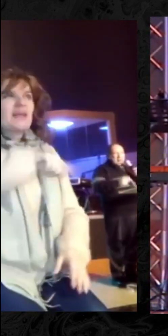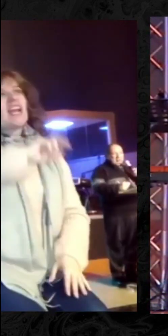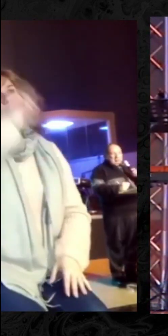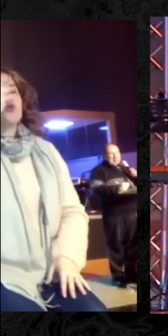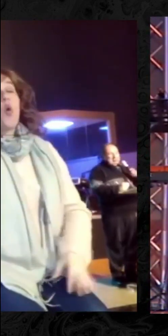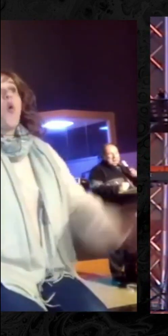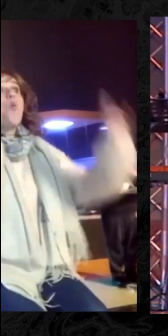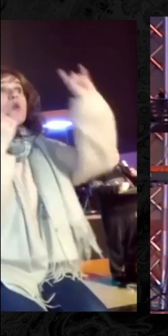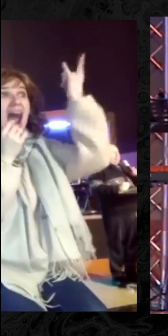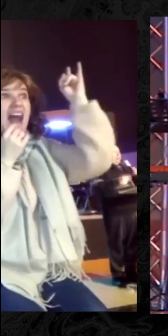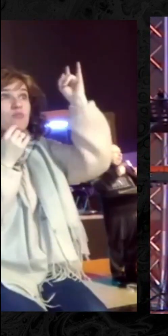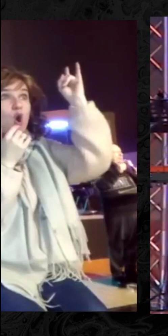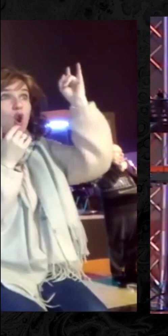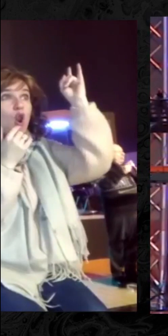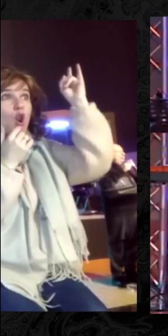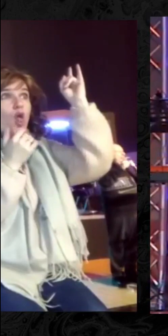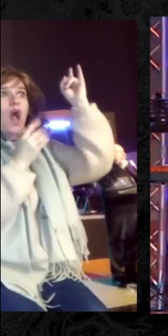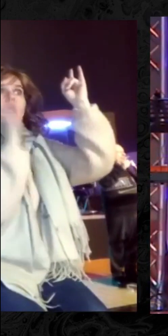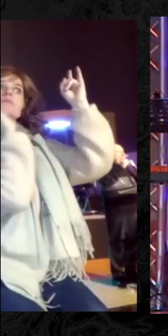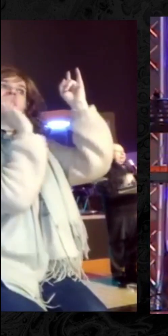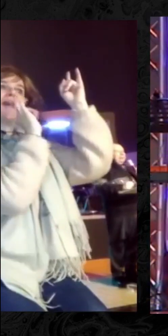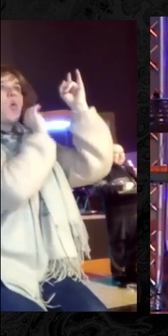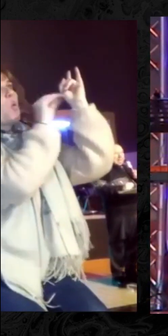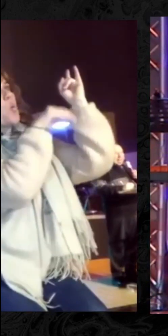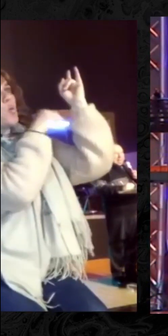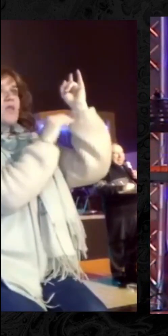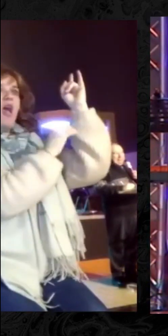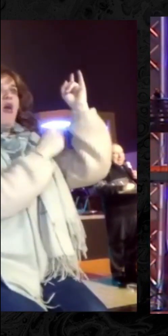árbol hasta podían también condenarte